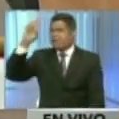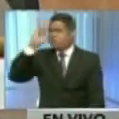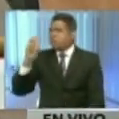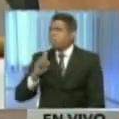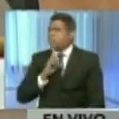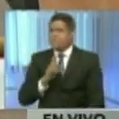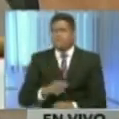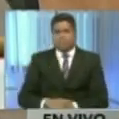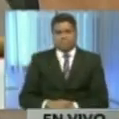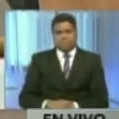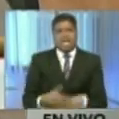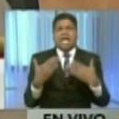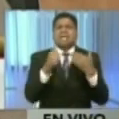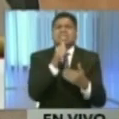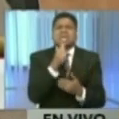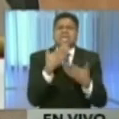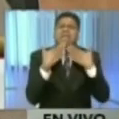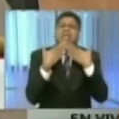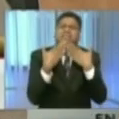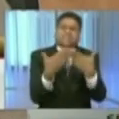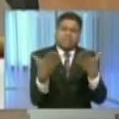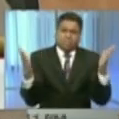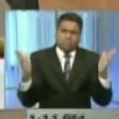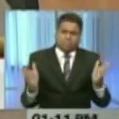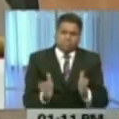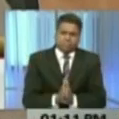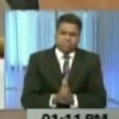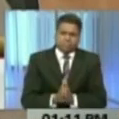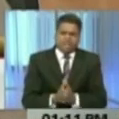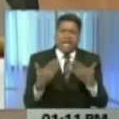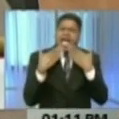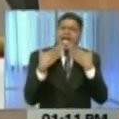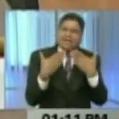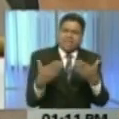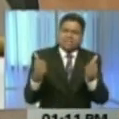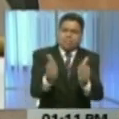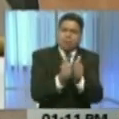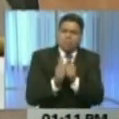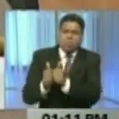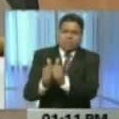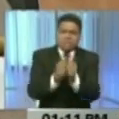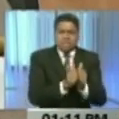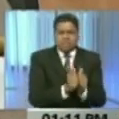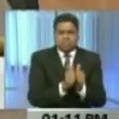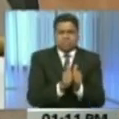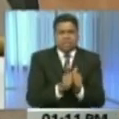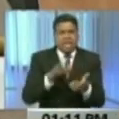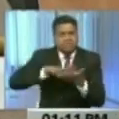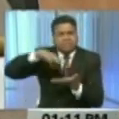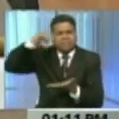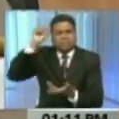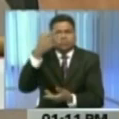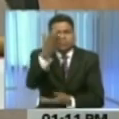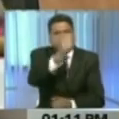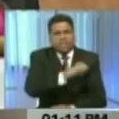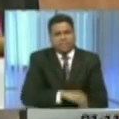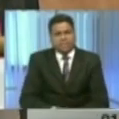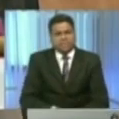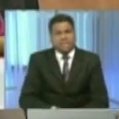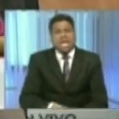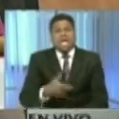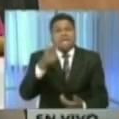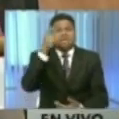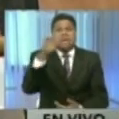quienes agradecemos su acompañamiento en este proceso que busca un entendimiento, que busca